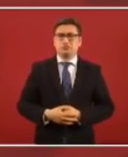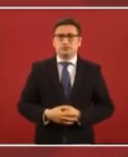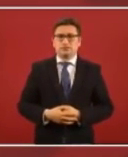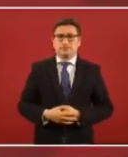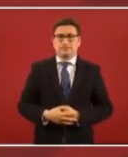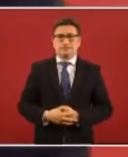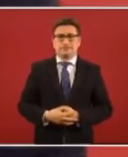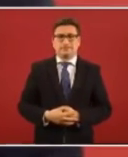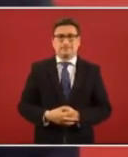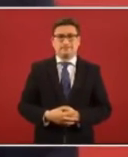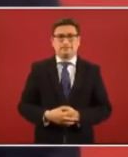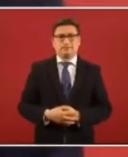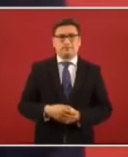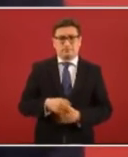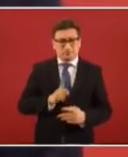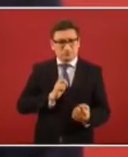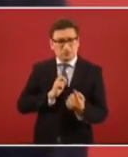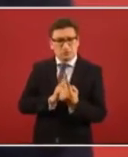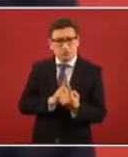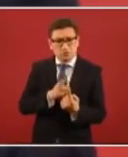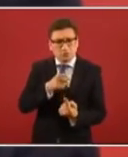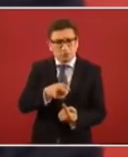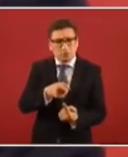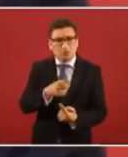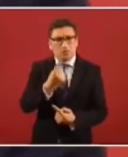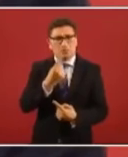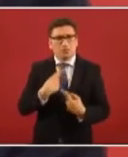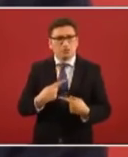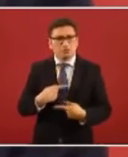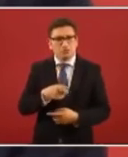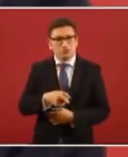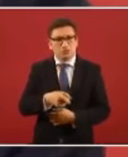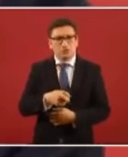y lo haría ante